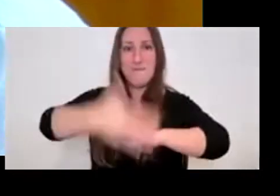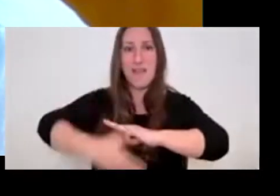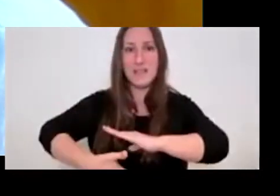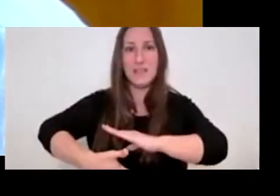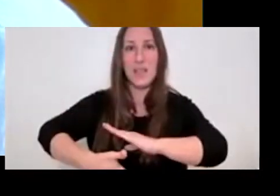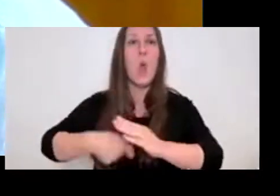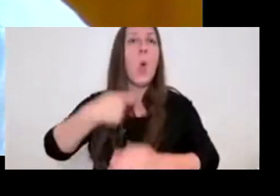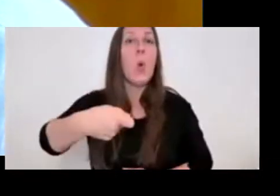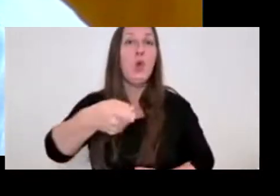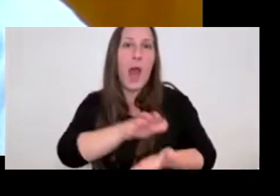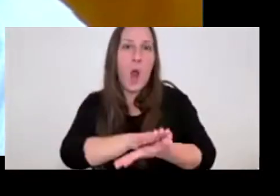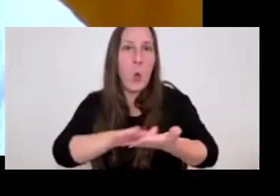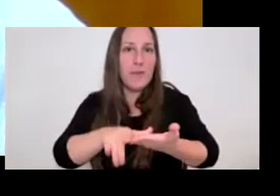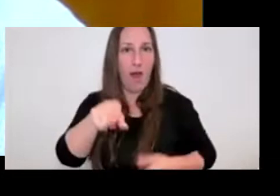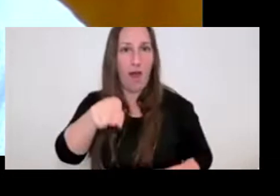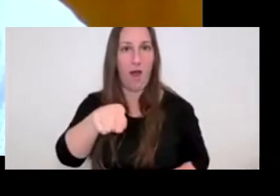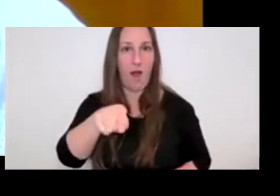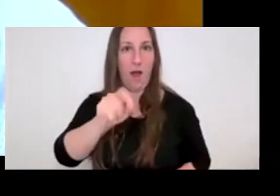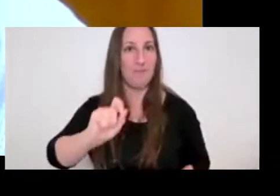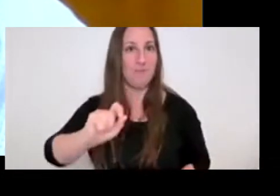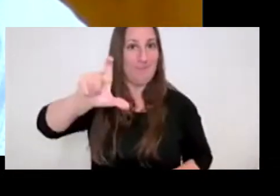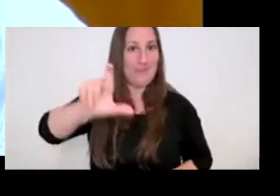ya. La cuota aumentada.